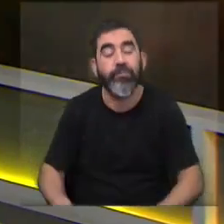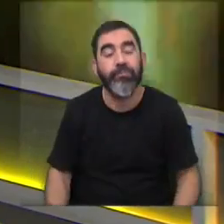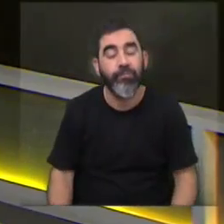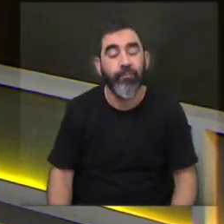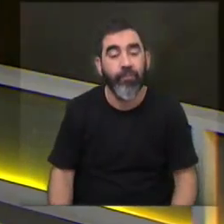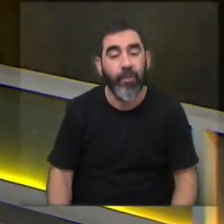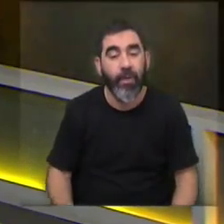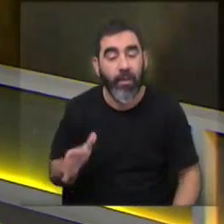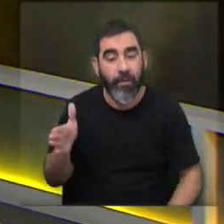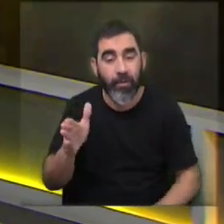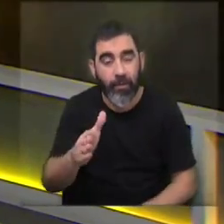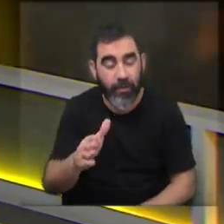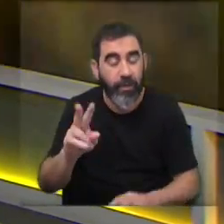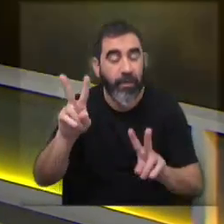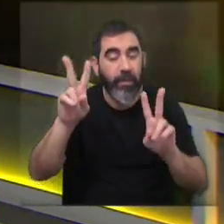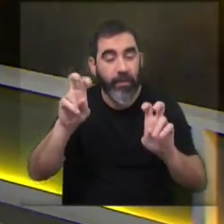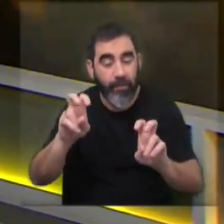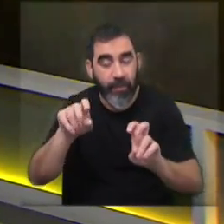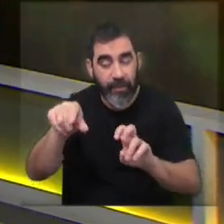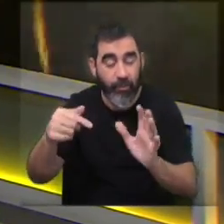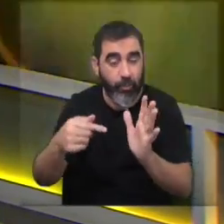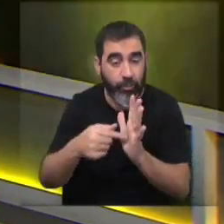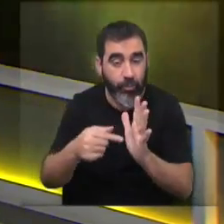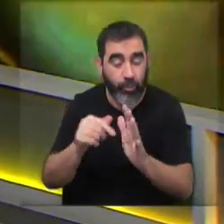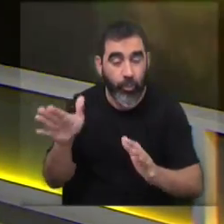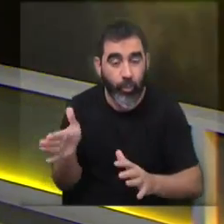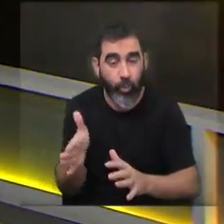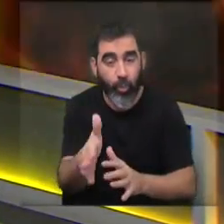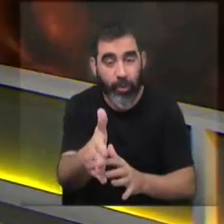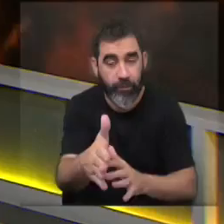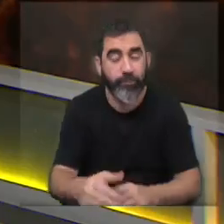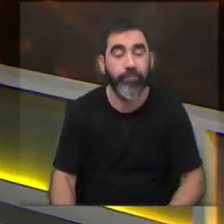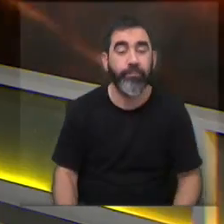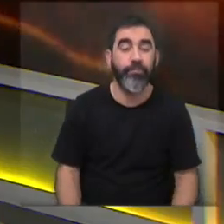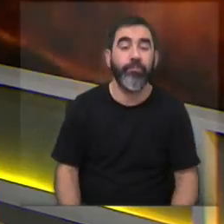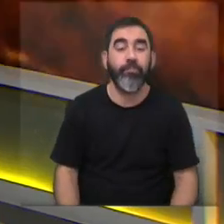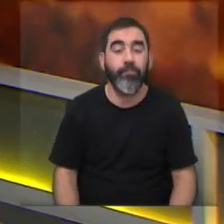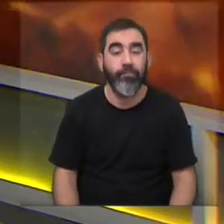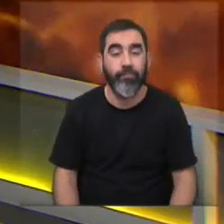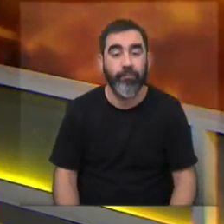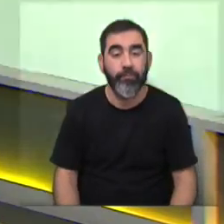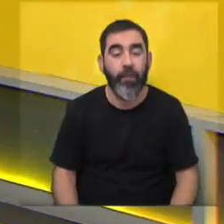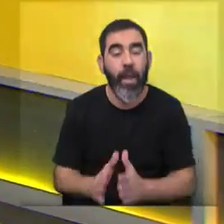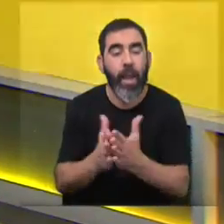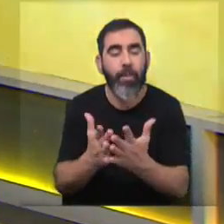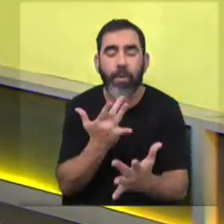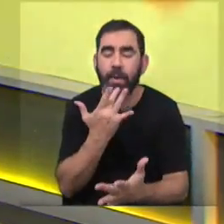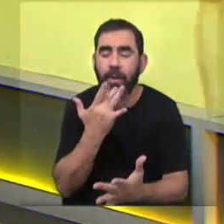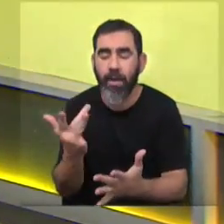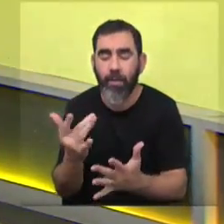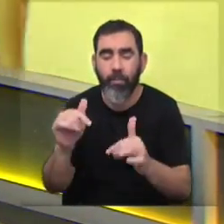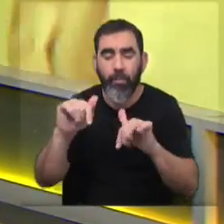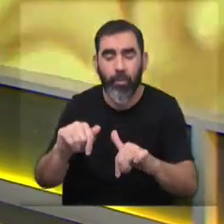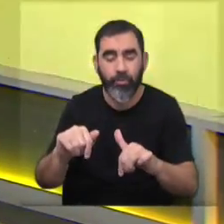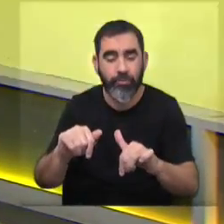general, de García Levias, charrúa en particular, y de estos peces que vienen de las nubes y un libro maravilloso que